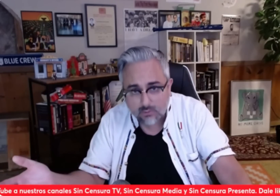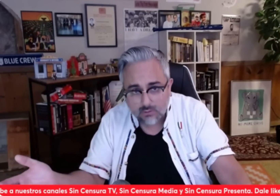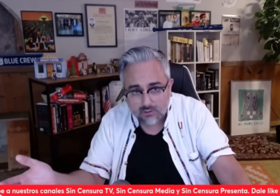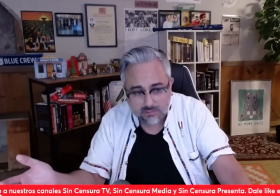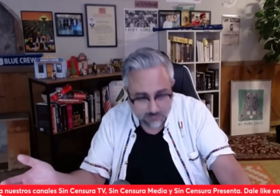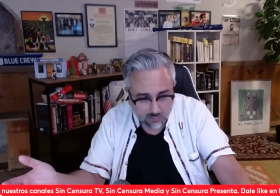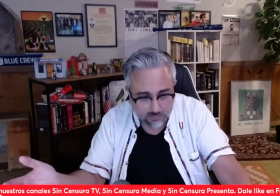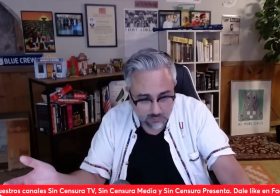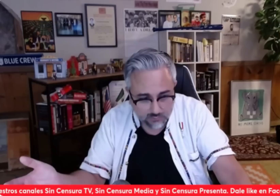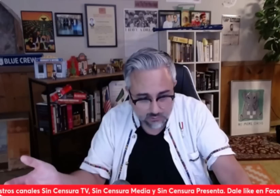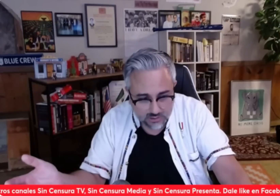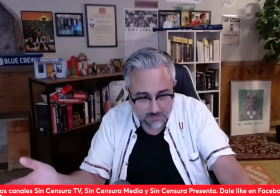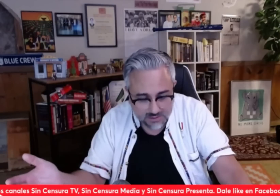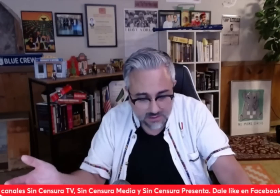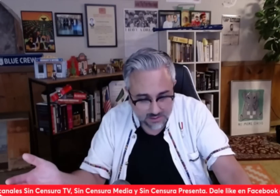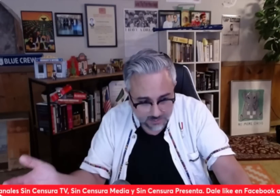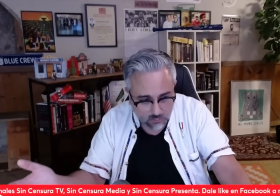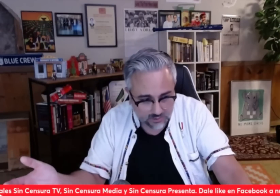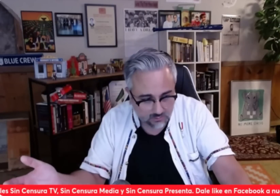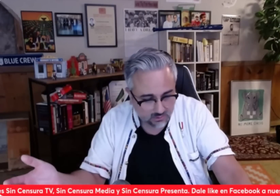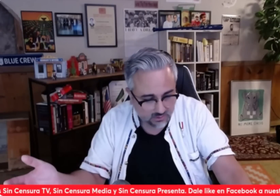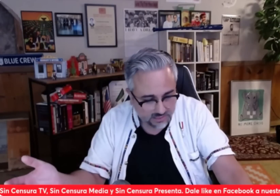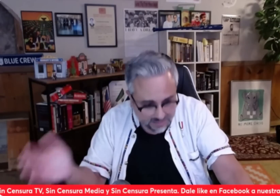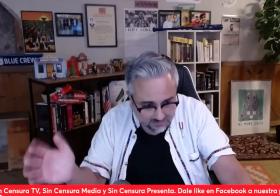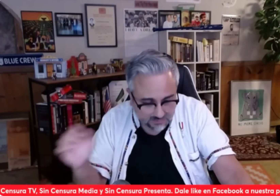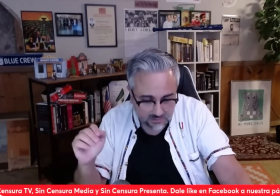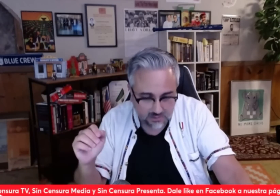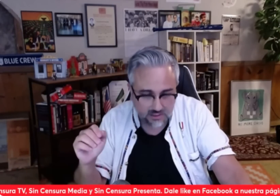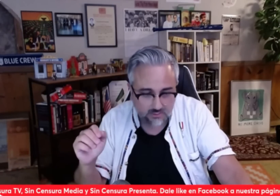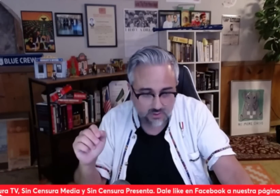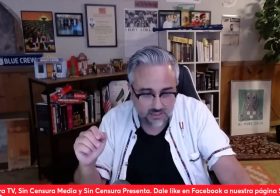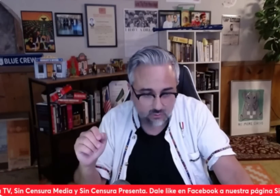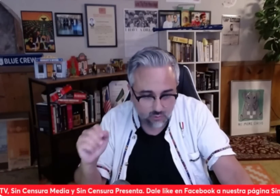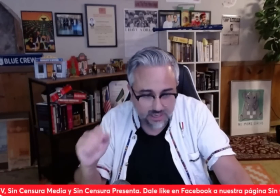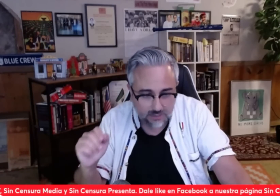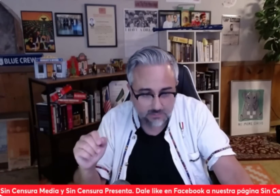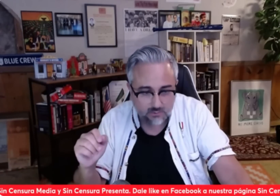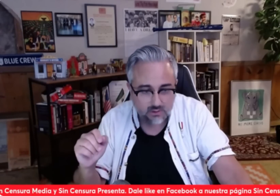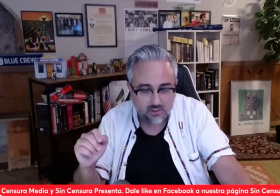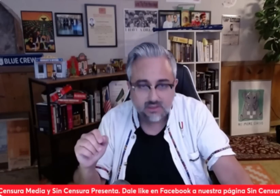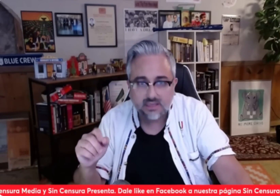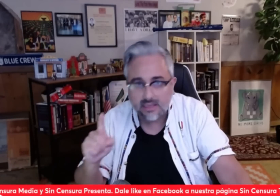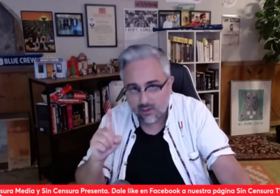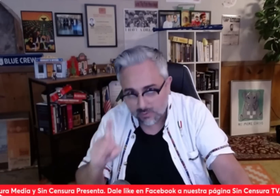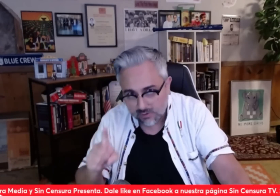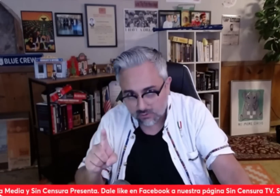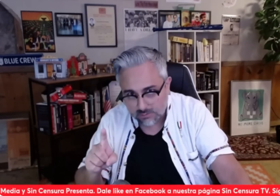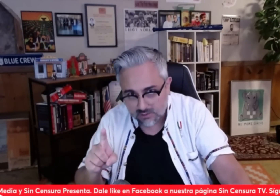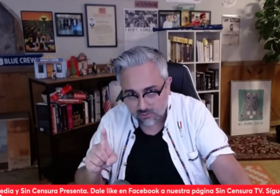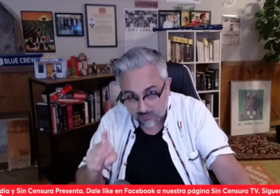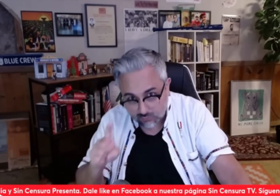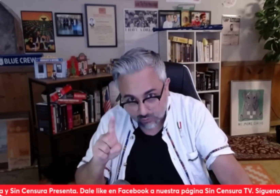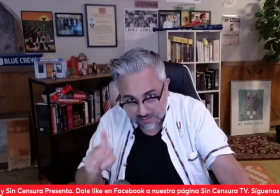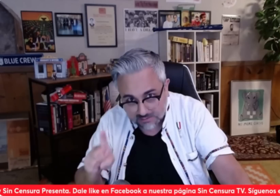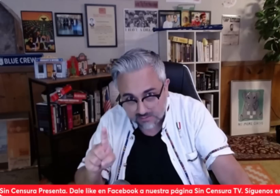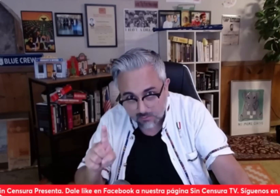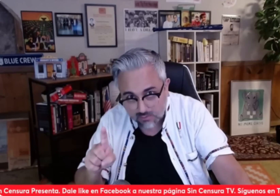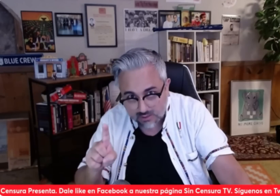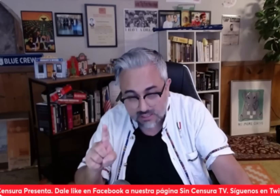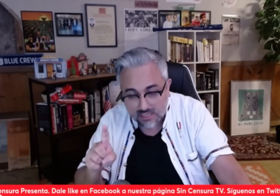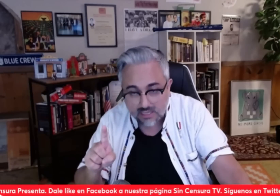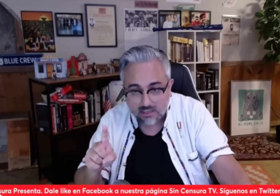bueno. Si me lo pregunta usted a mí, qué bueno. Ella sigue calificando de un agravio que el gobierno español y su